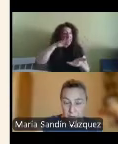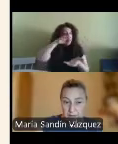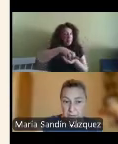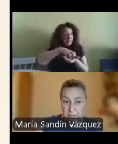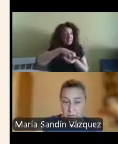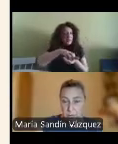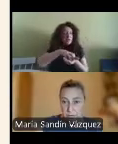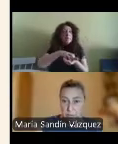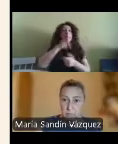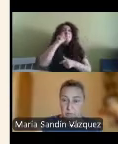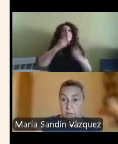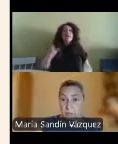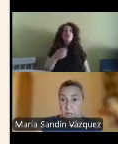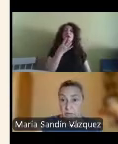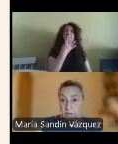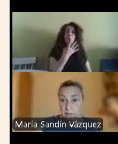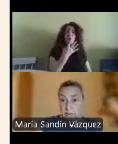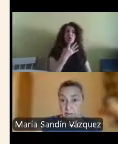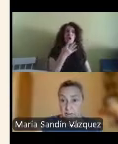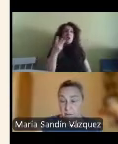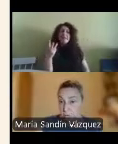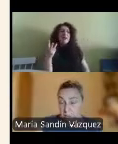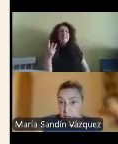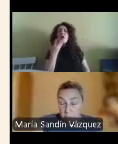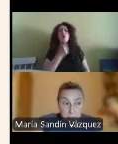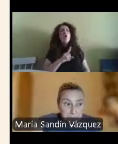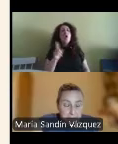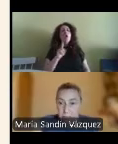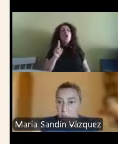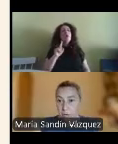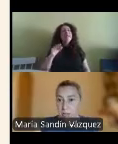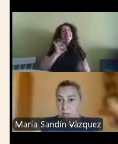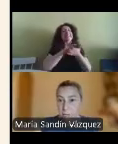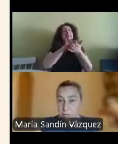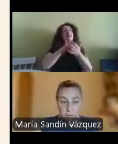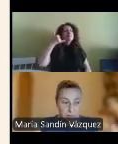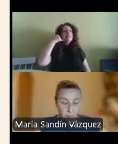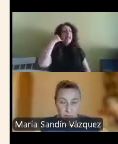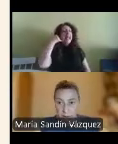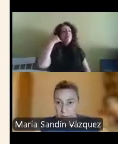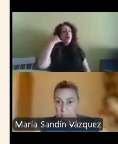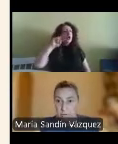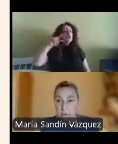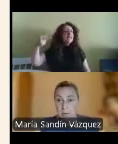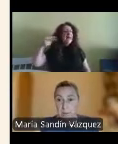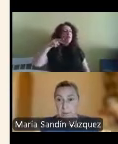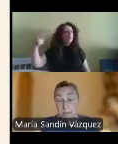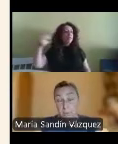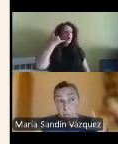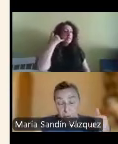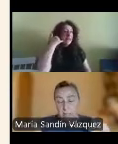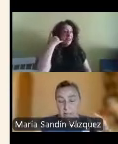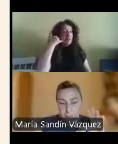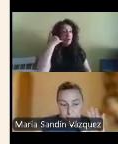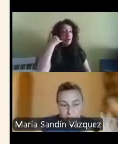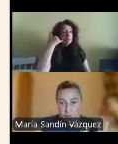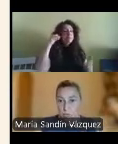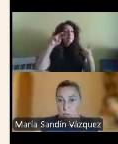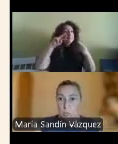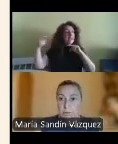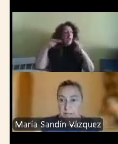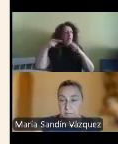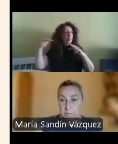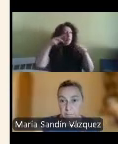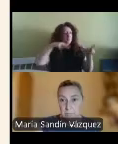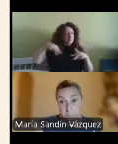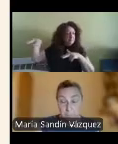no conocían el servicio de traducción telefónico, que es un servicio, el único que hay institucional, que hay un teléfono que funciona,